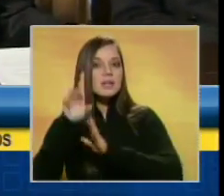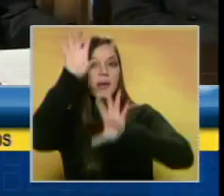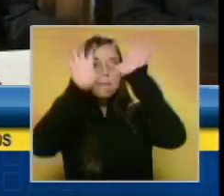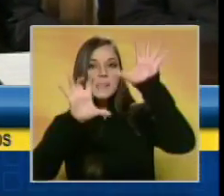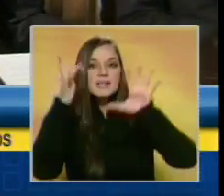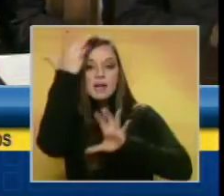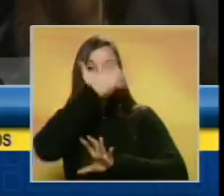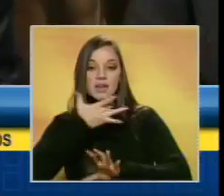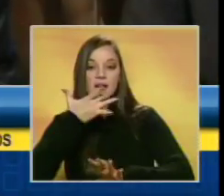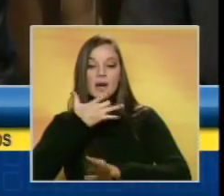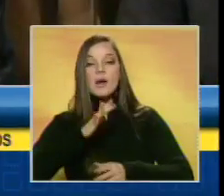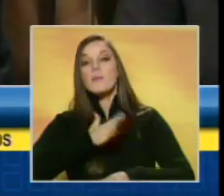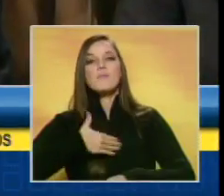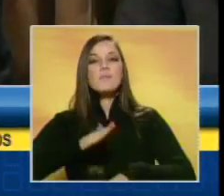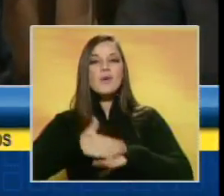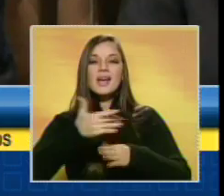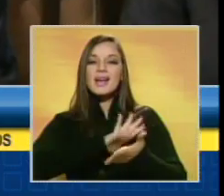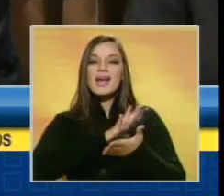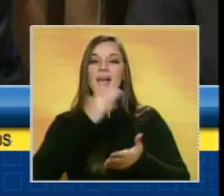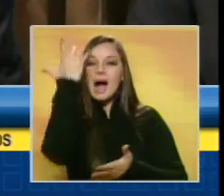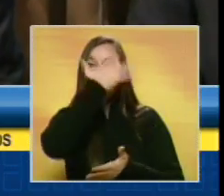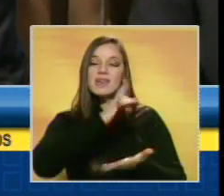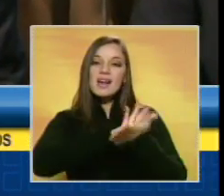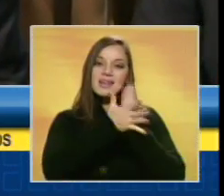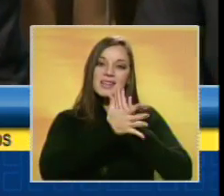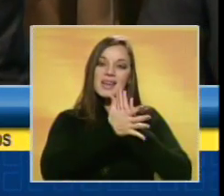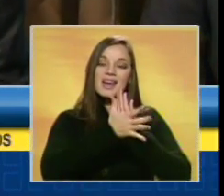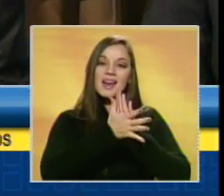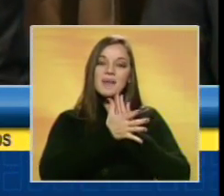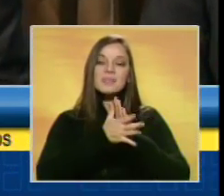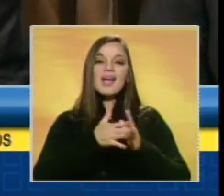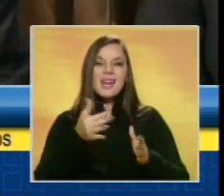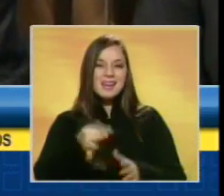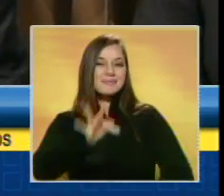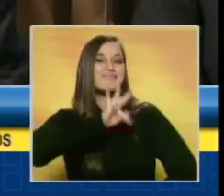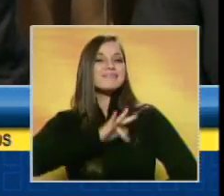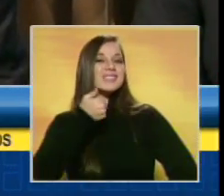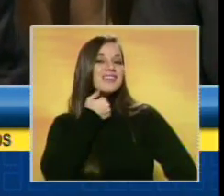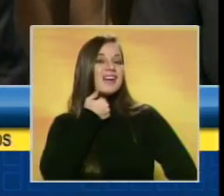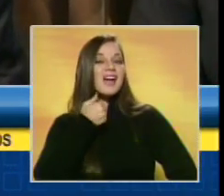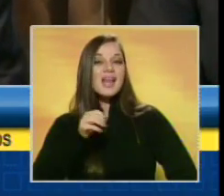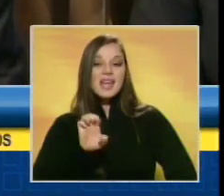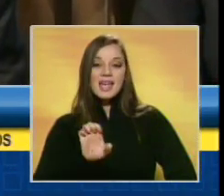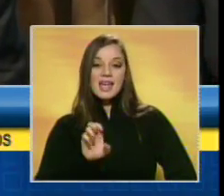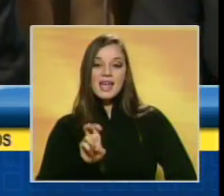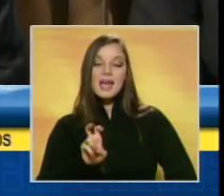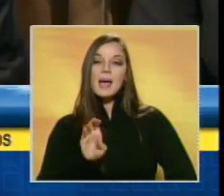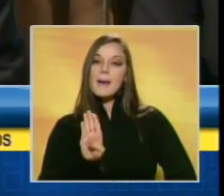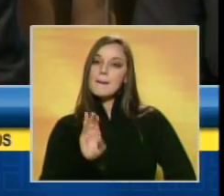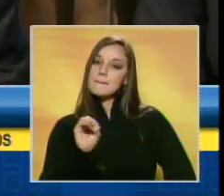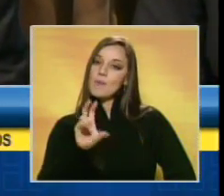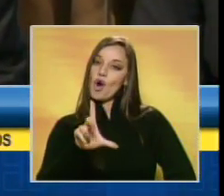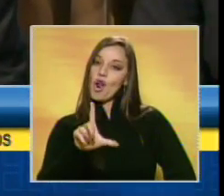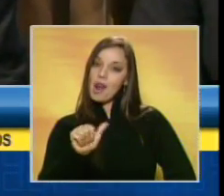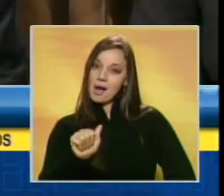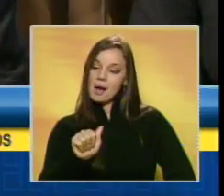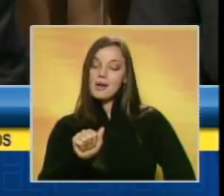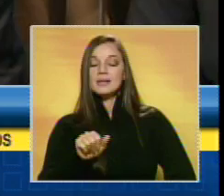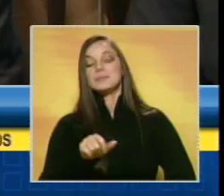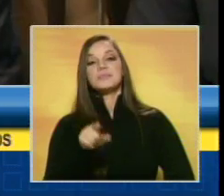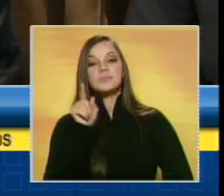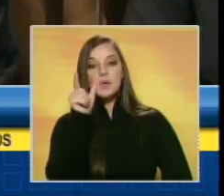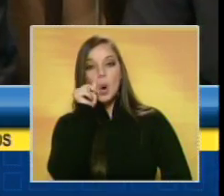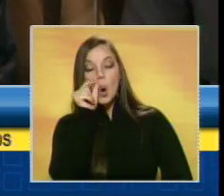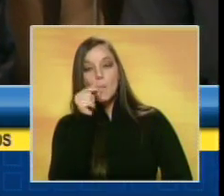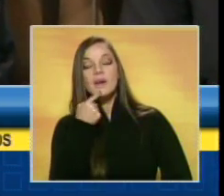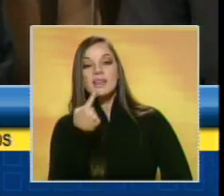en la lucha contra el ébola y pidió no bajar la guardia. En una reunión con los mandatarios de Guinea, Liberia y Sierra Leona, Obama